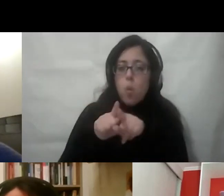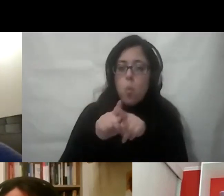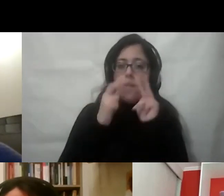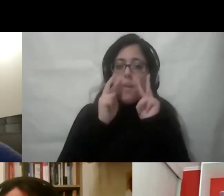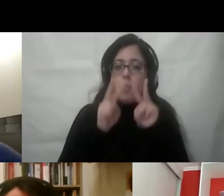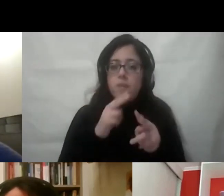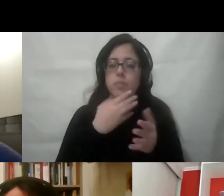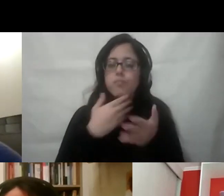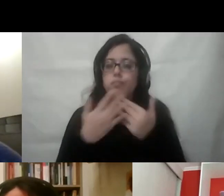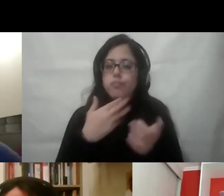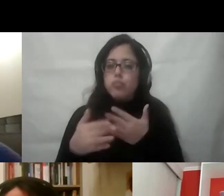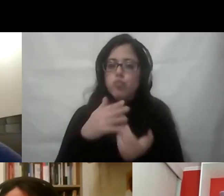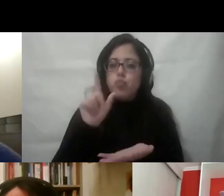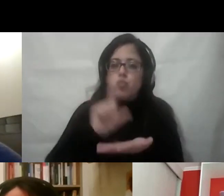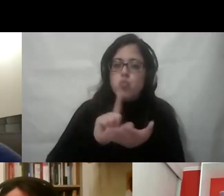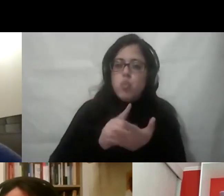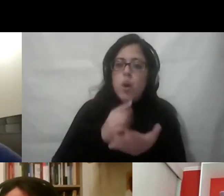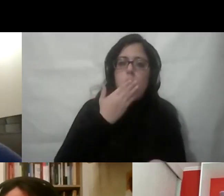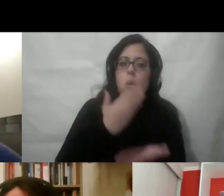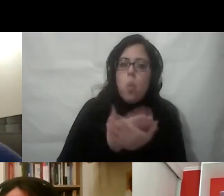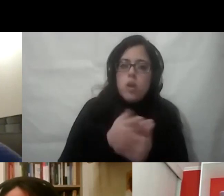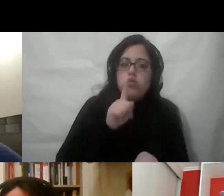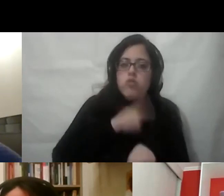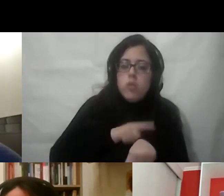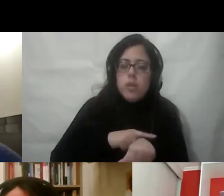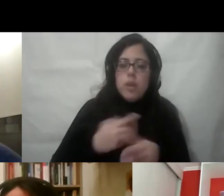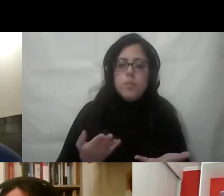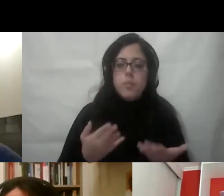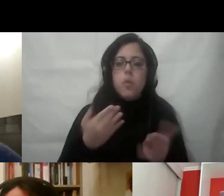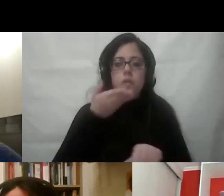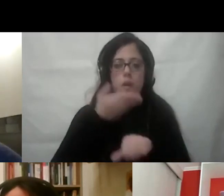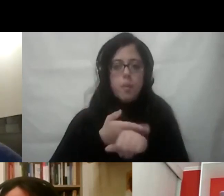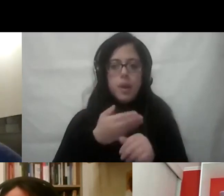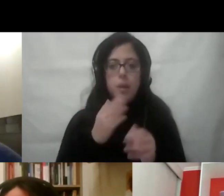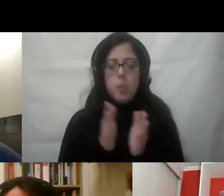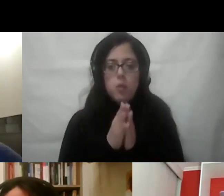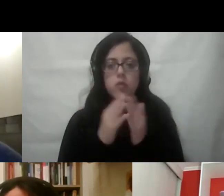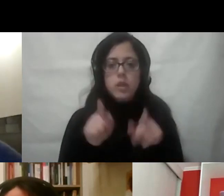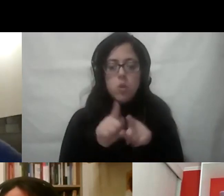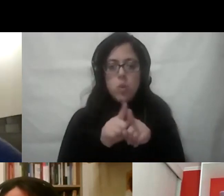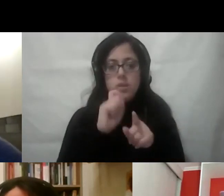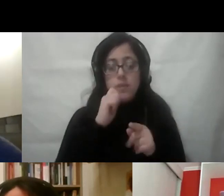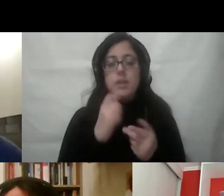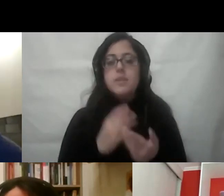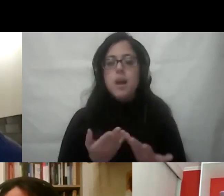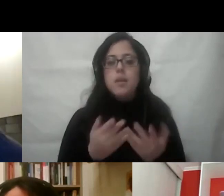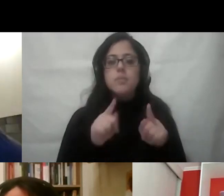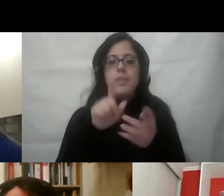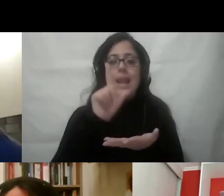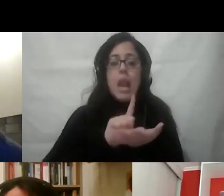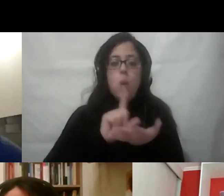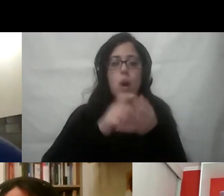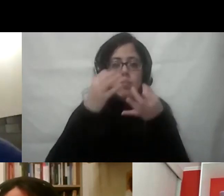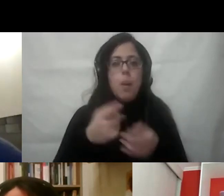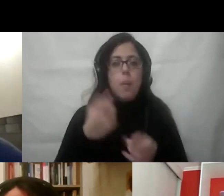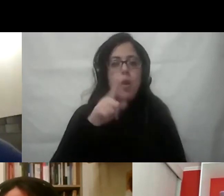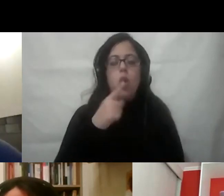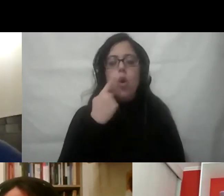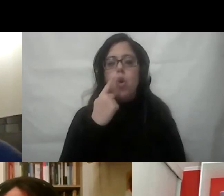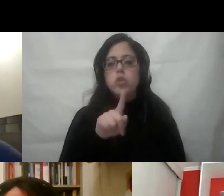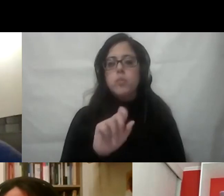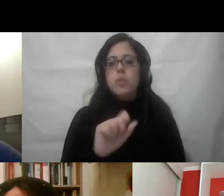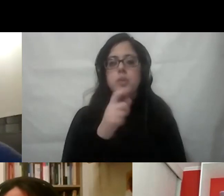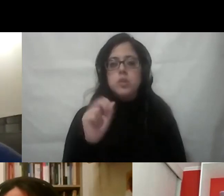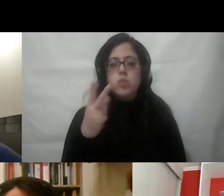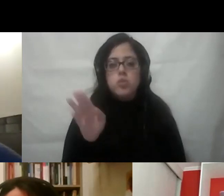temporalmente. O sea, vamos a pedir que los estudiantes se sitúen temporalmente. Luego vamos a pedir que se sitúen espacialmente. Y estoy hablando para primero, segundo, básico. Y